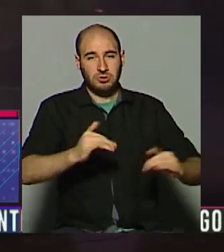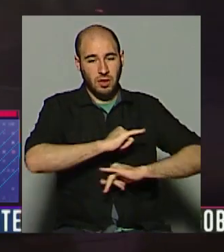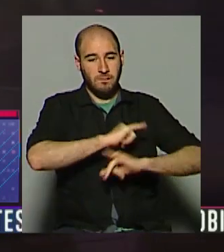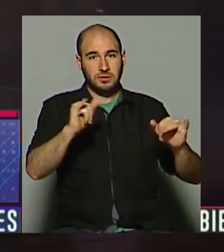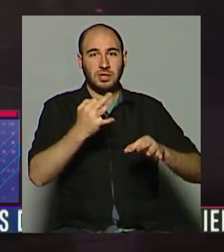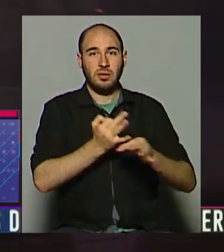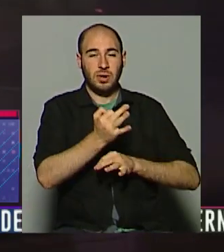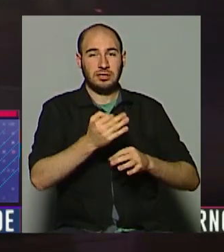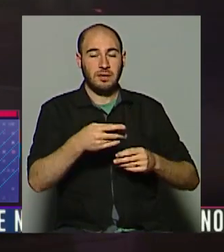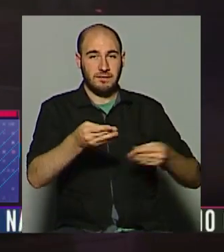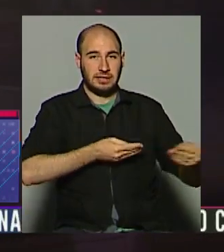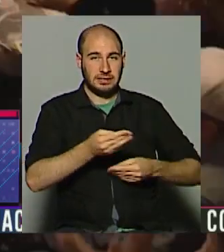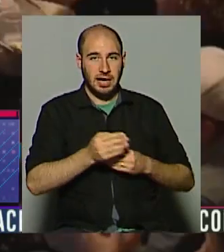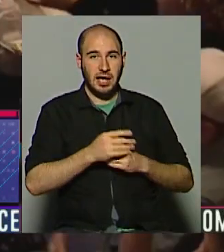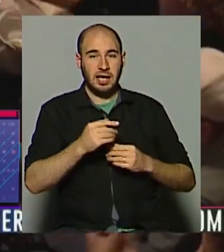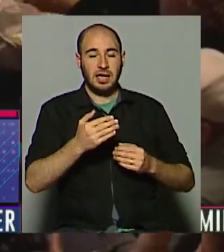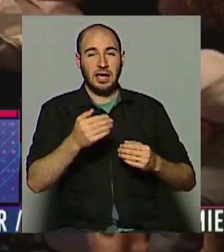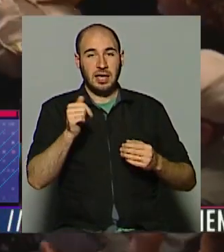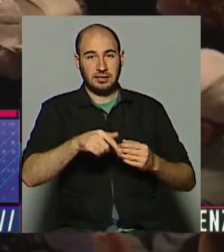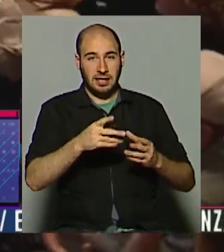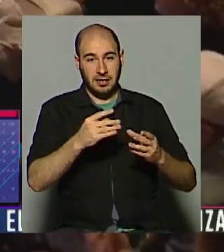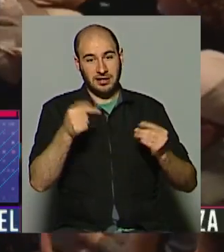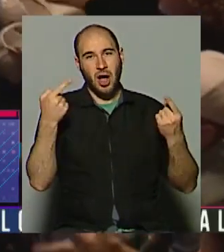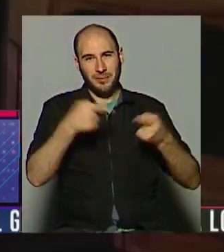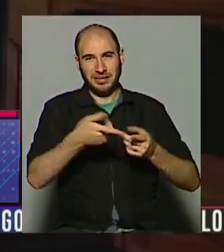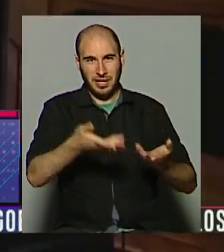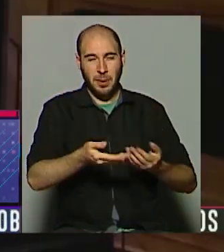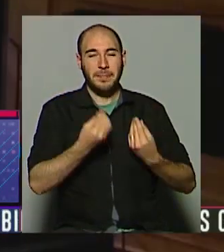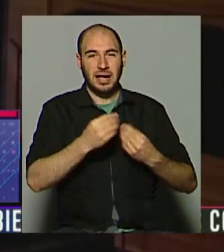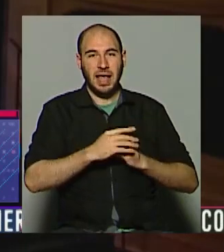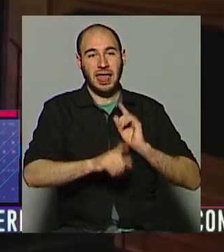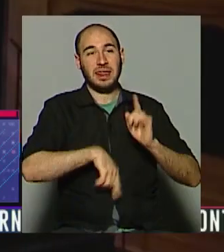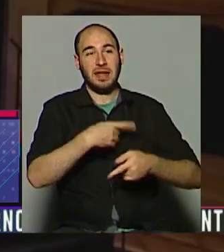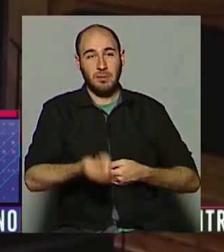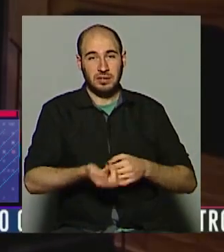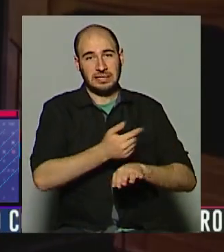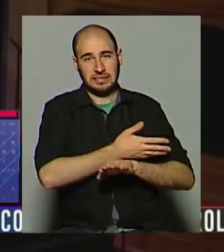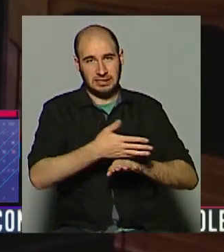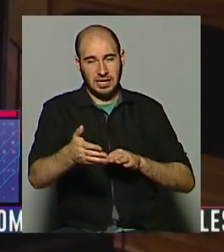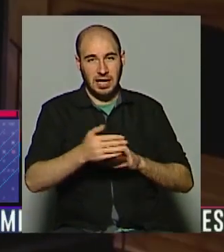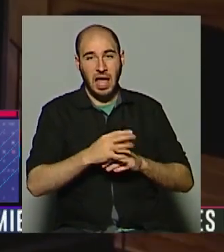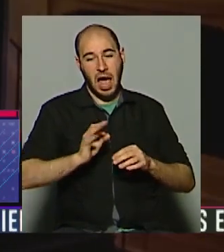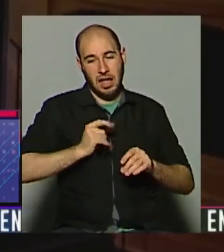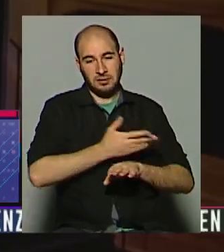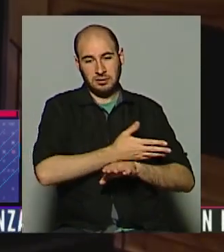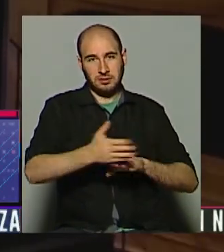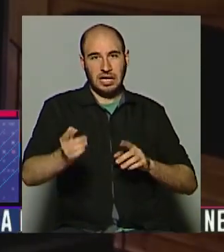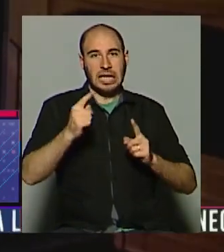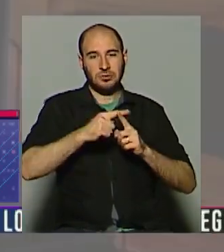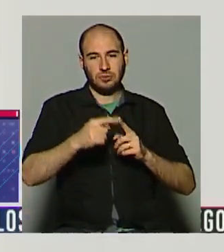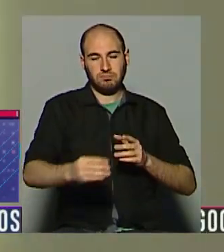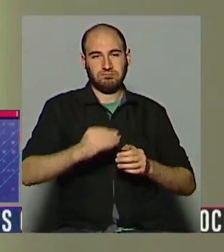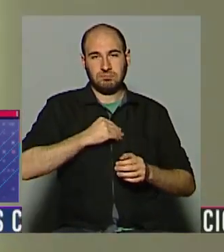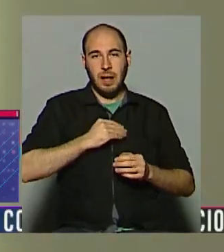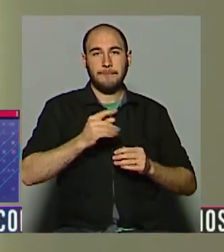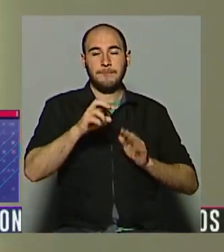difusión de la educación financiera, que es el fin de este evento, para luego seguir continuando a lo largo del año e institucionalizar